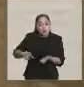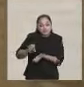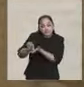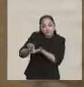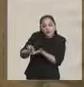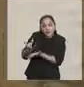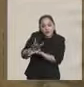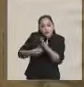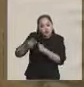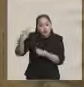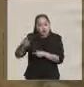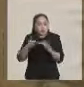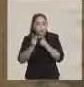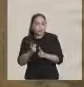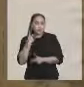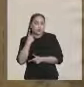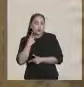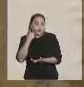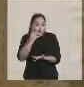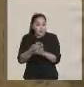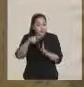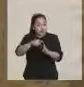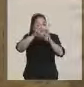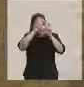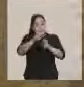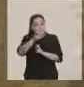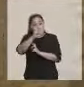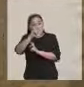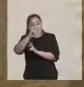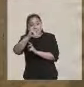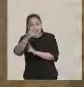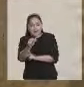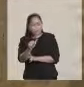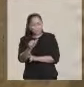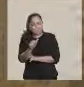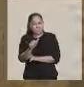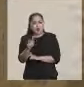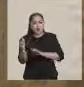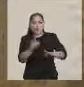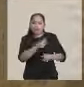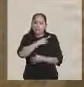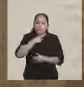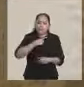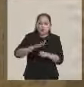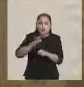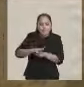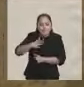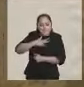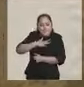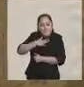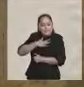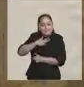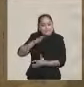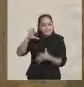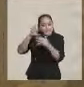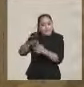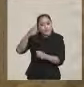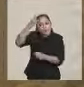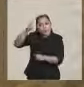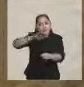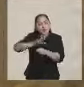solamente es un tema de la Fiscalía Autónoma. Hay que trabajar justamente en la congruencia patrimonial. Hay que trabajar en hacer más